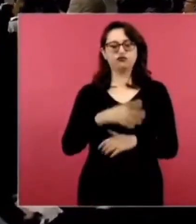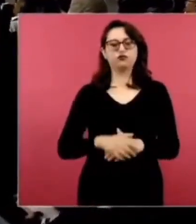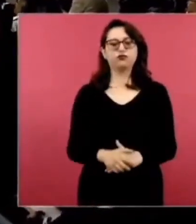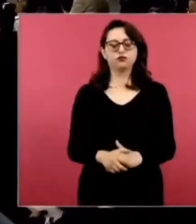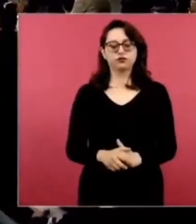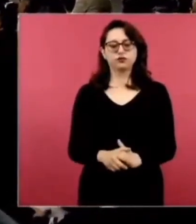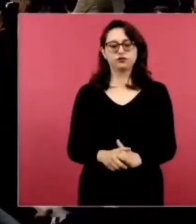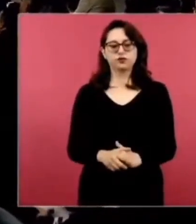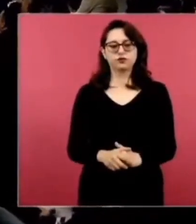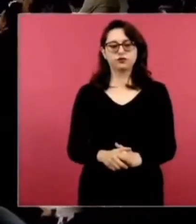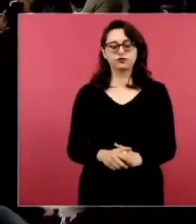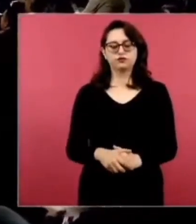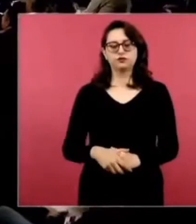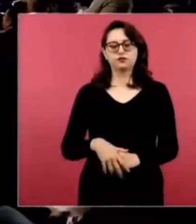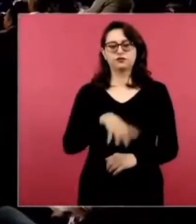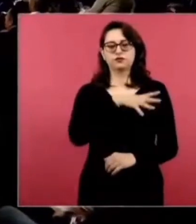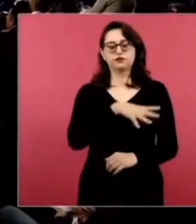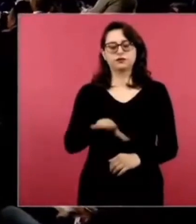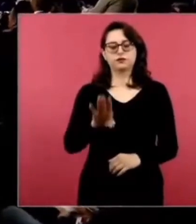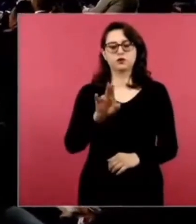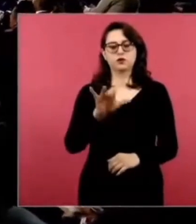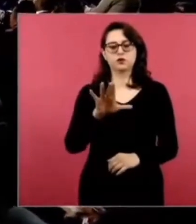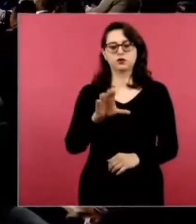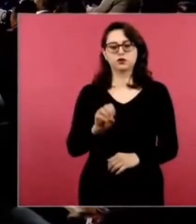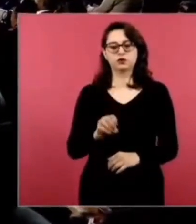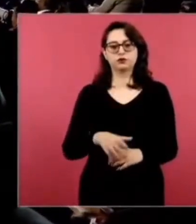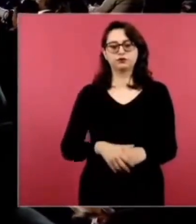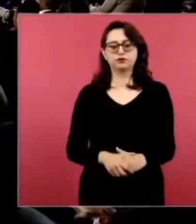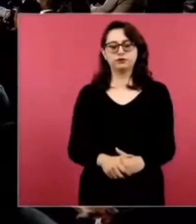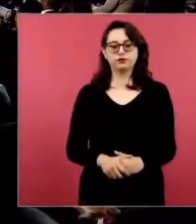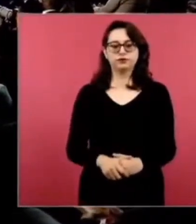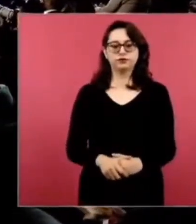El general Bush.